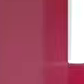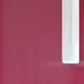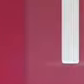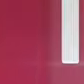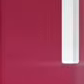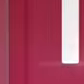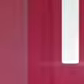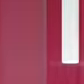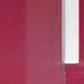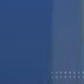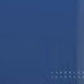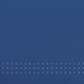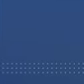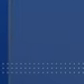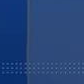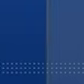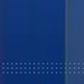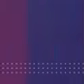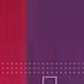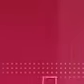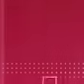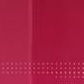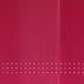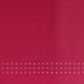En instantes, en...